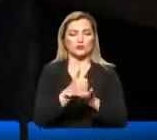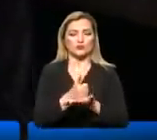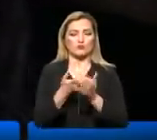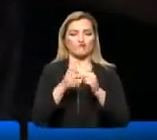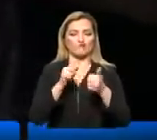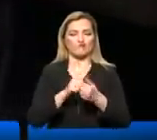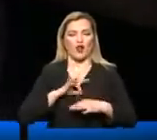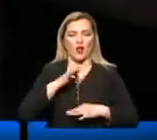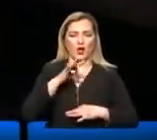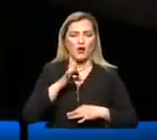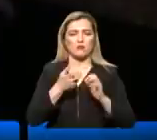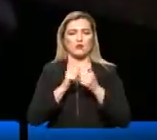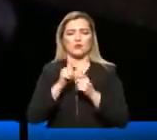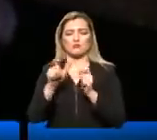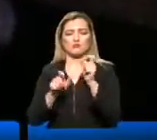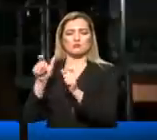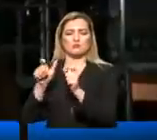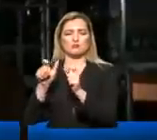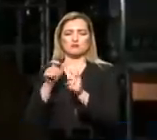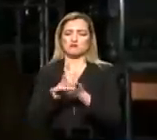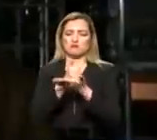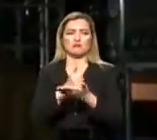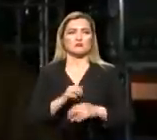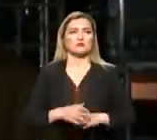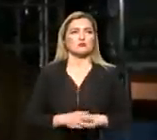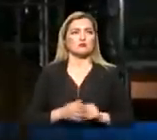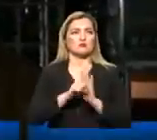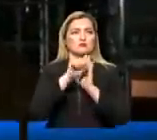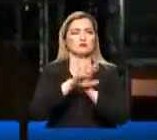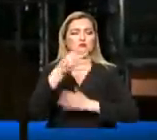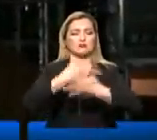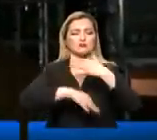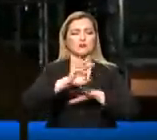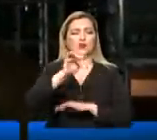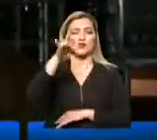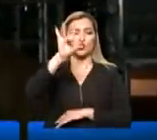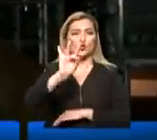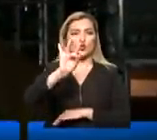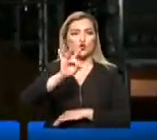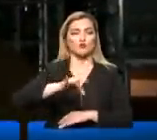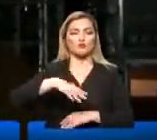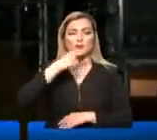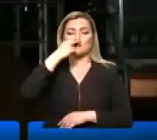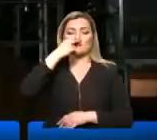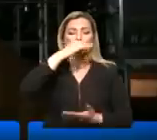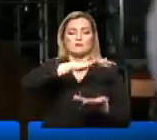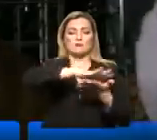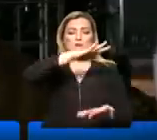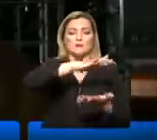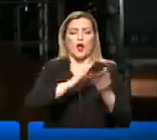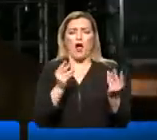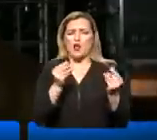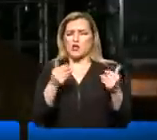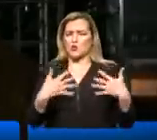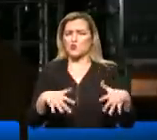los efectos que tenemos en los ciudadanos del país. Esta donación trae 18 respiradores de alta calidad